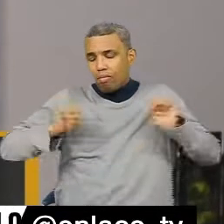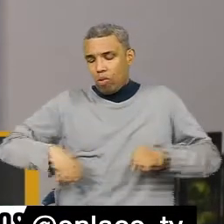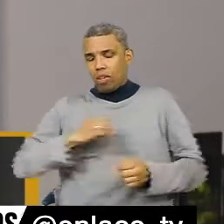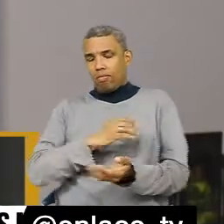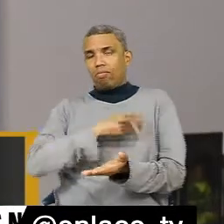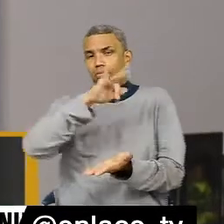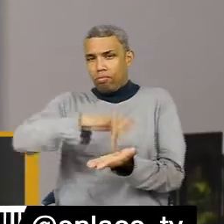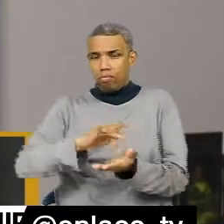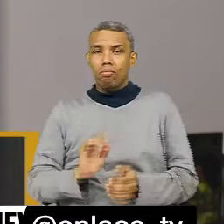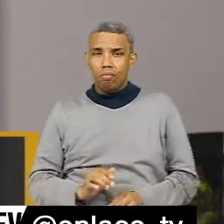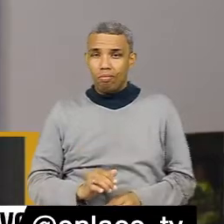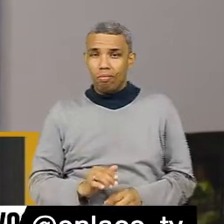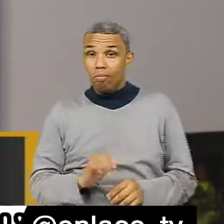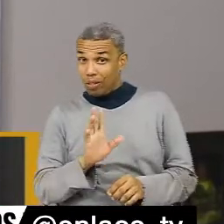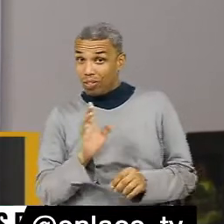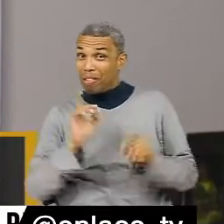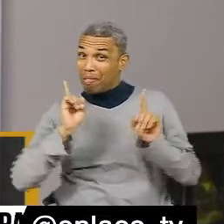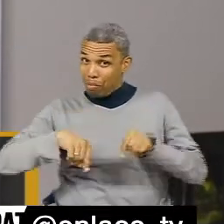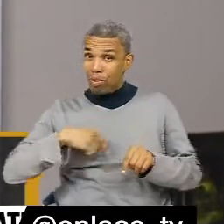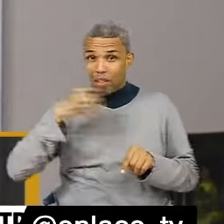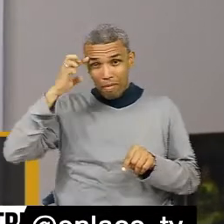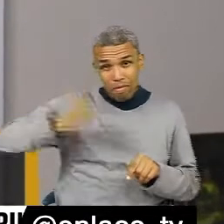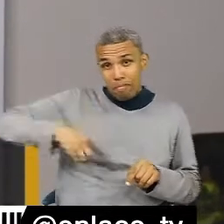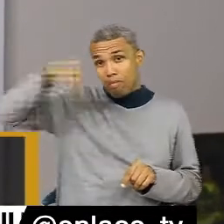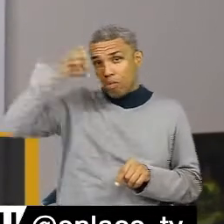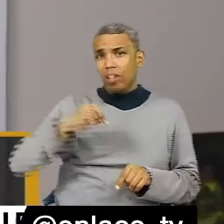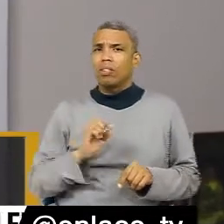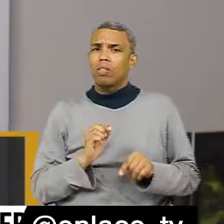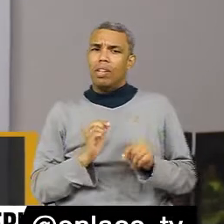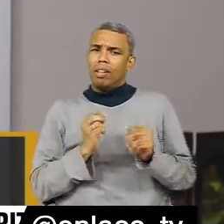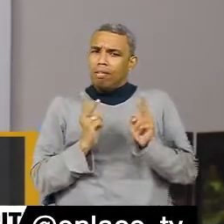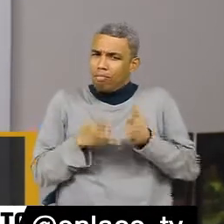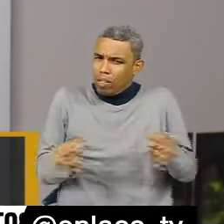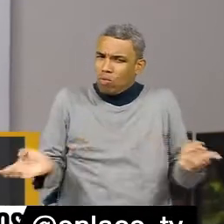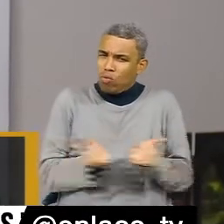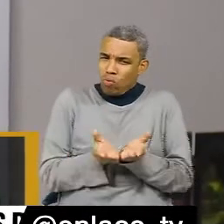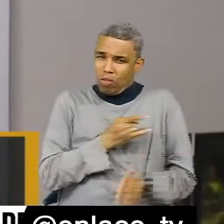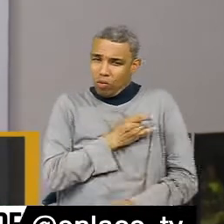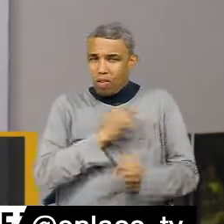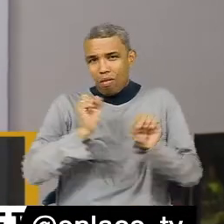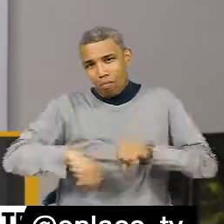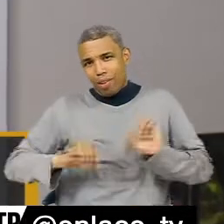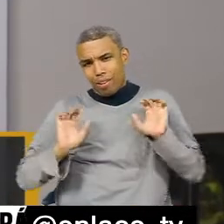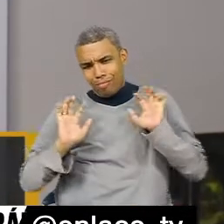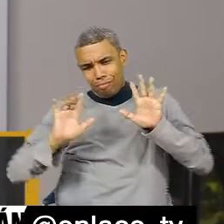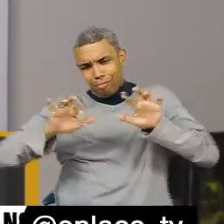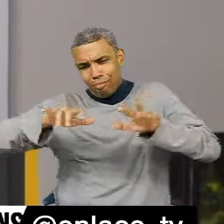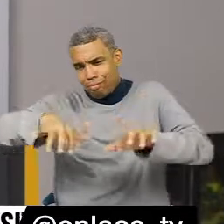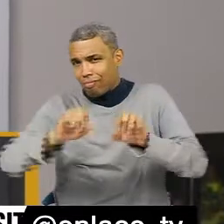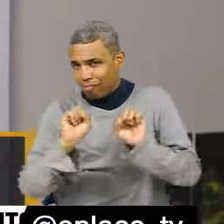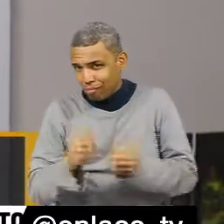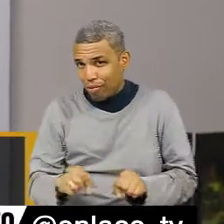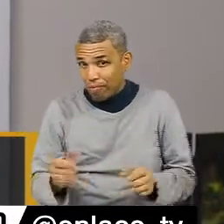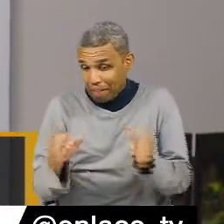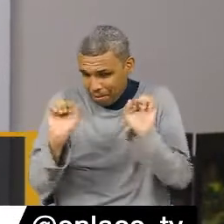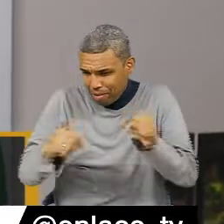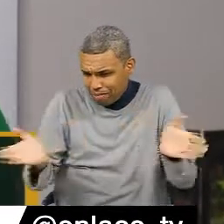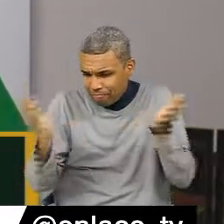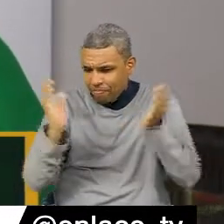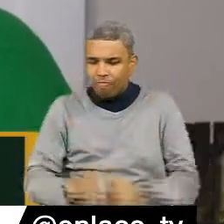estudiantes de universitarios y profesionales pueden asistir al congreso. Es un congreso que va a estar certificado y están los cupos abiertos para que puedan